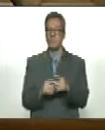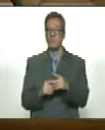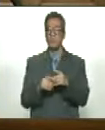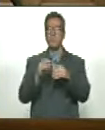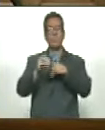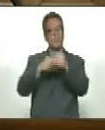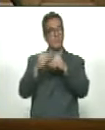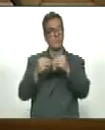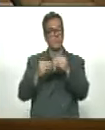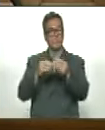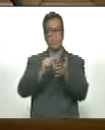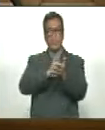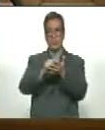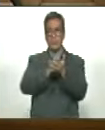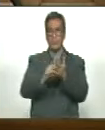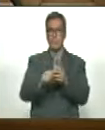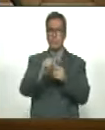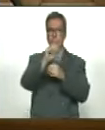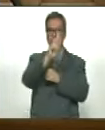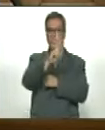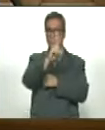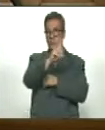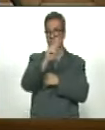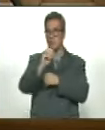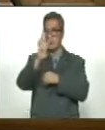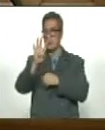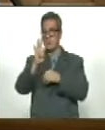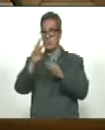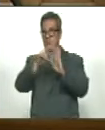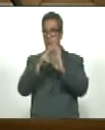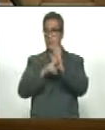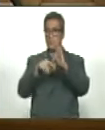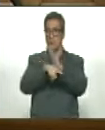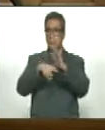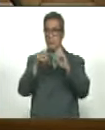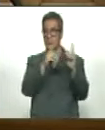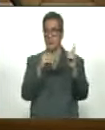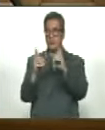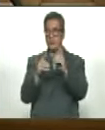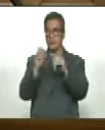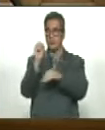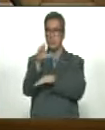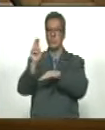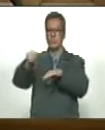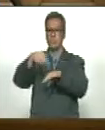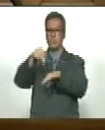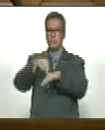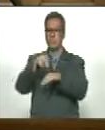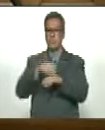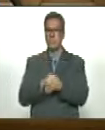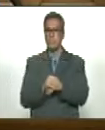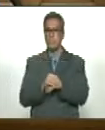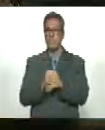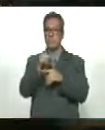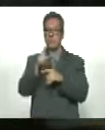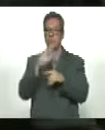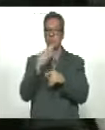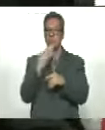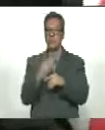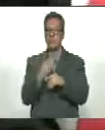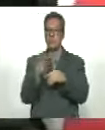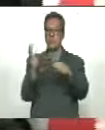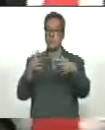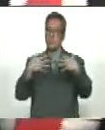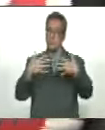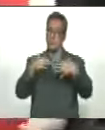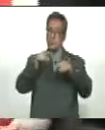de conformidad con lo establecido en el artículo 104 del Reglamento Interior y de Debates de la Asamblea Nacional, y solicita la